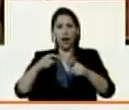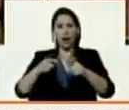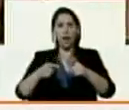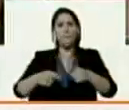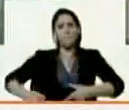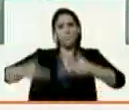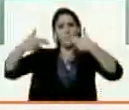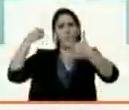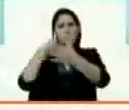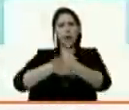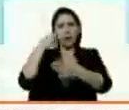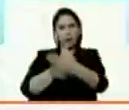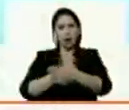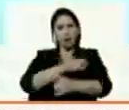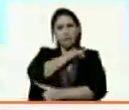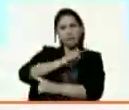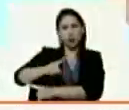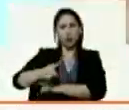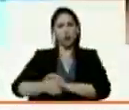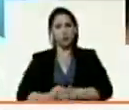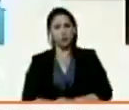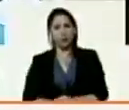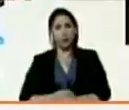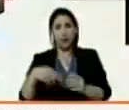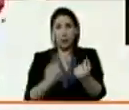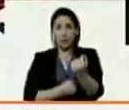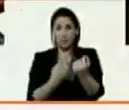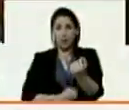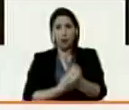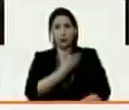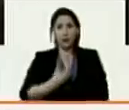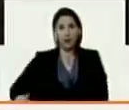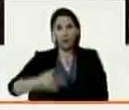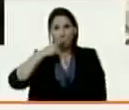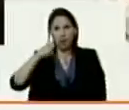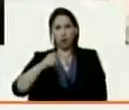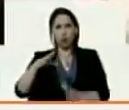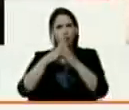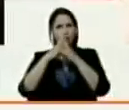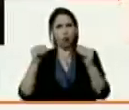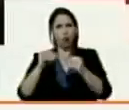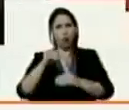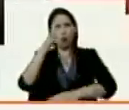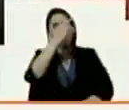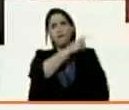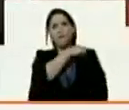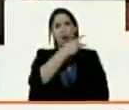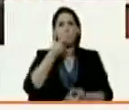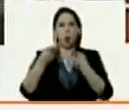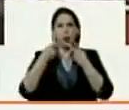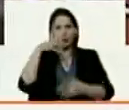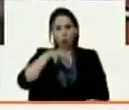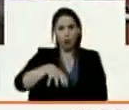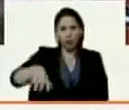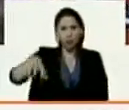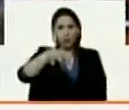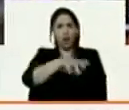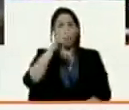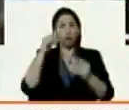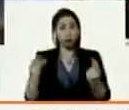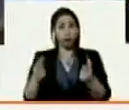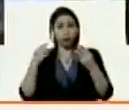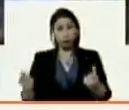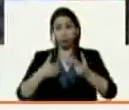dado la instrucción, por órdenes directas del hermano presidente Nicolás Maduro, a todos los jefes políticos de los estados, la